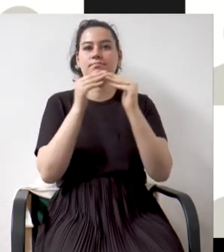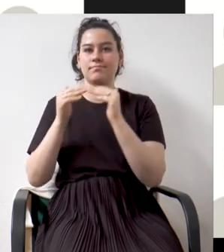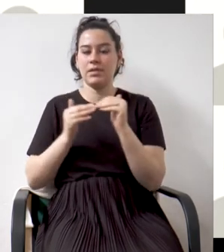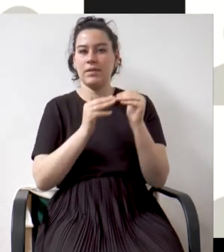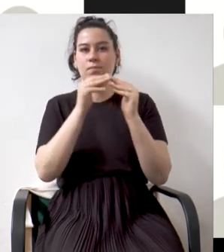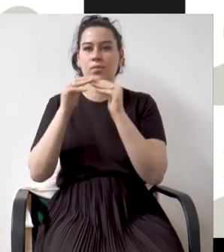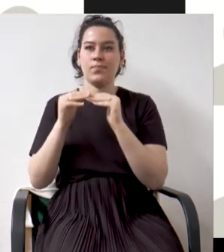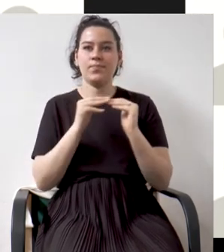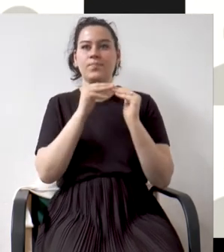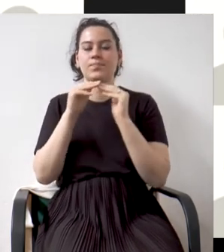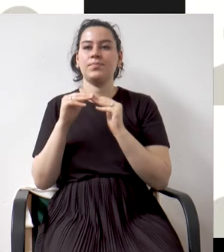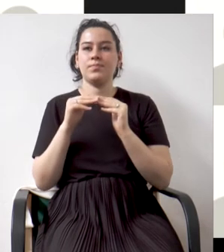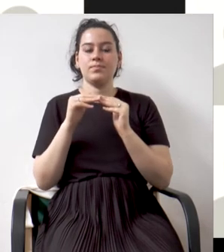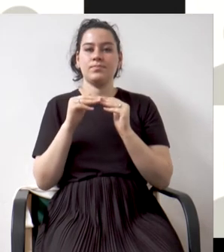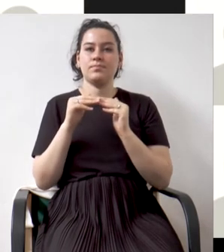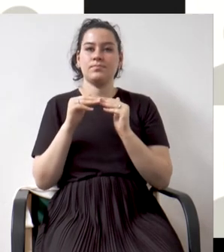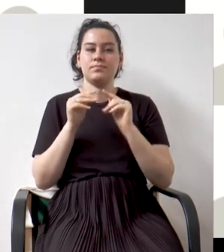CURE.